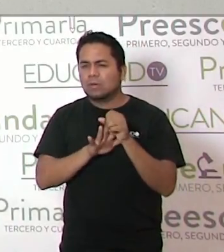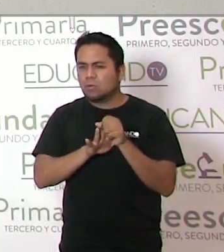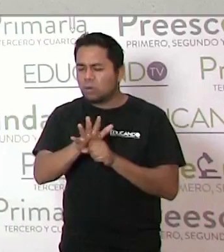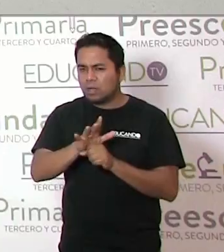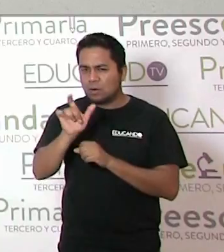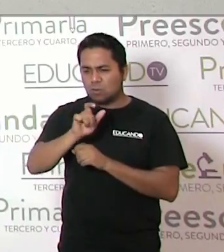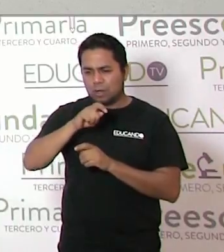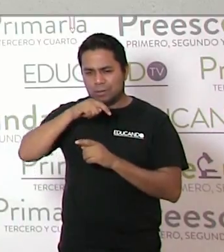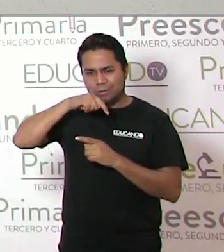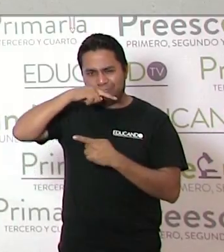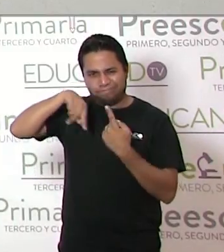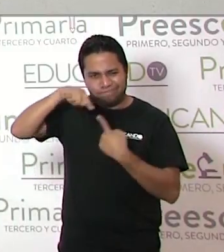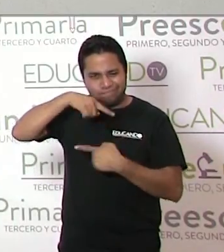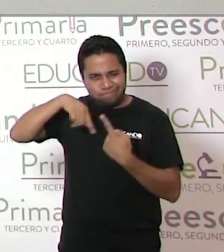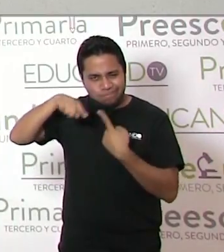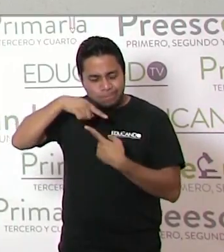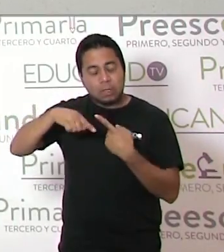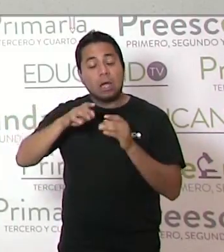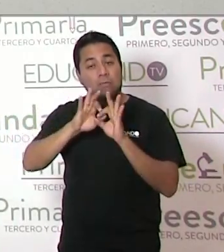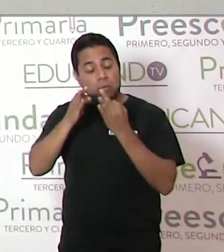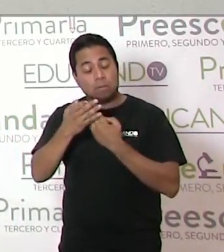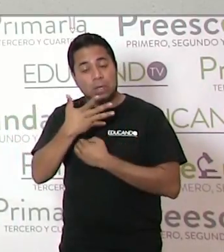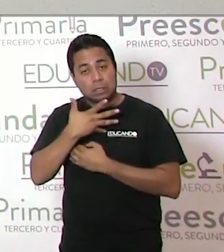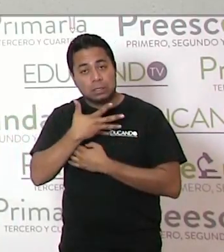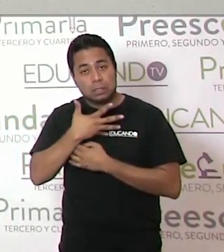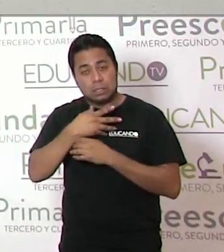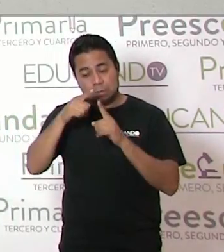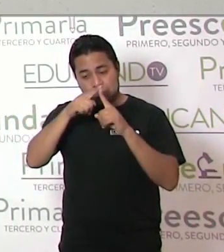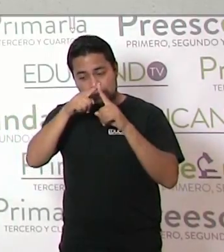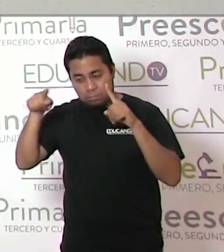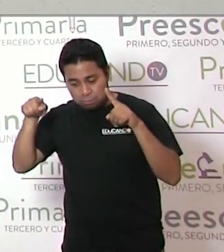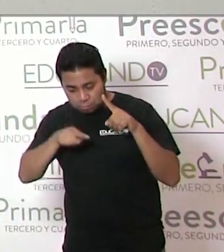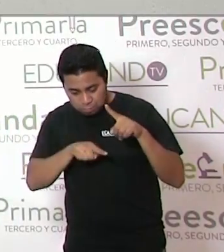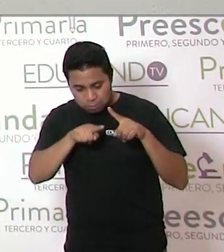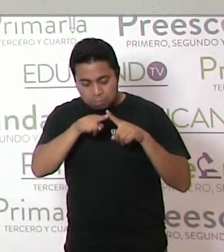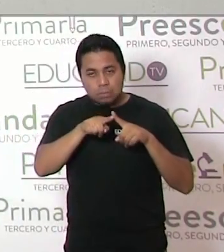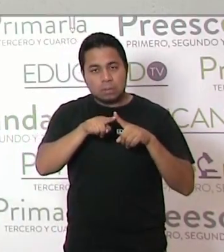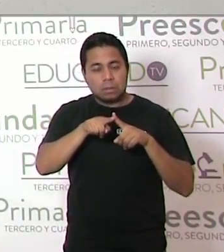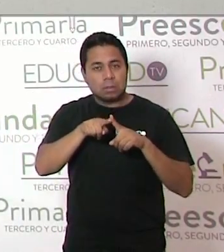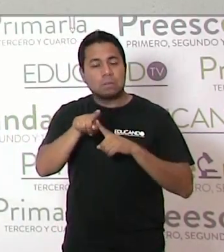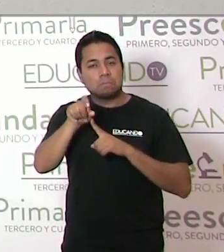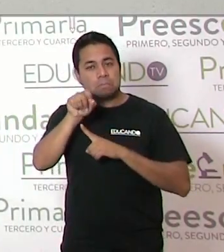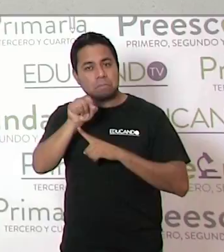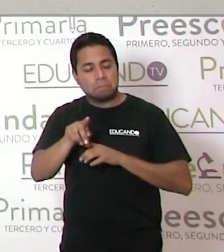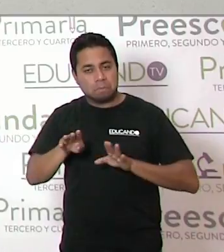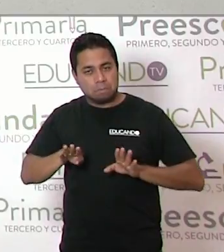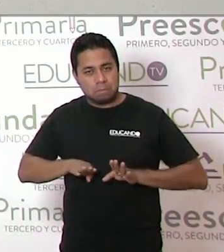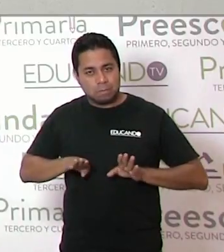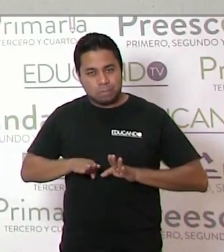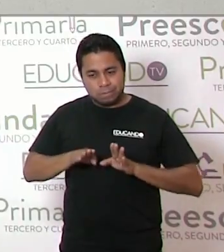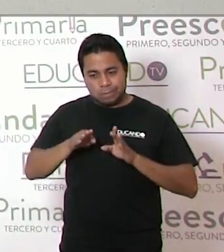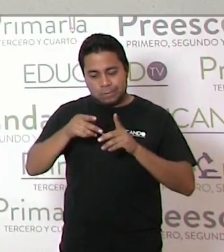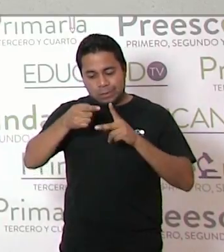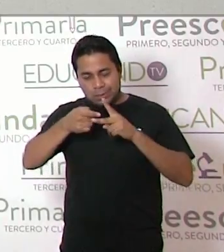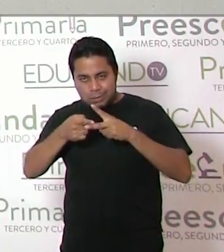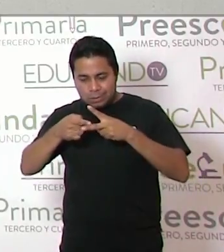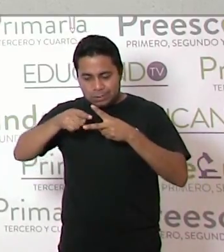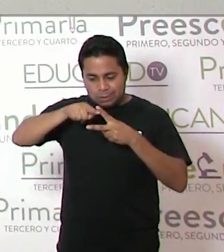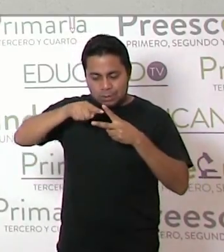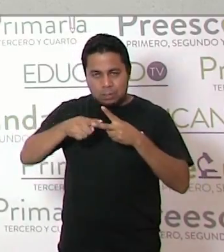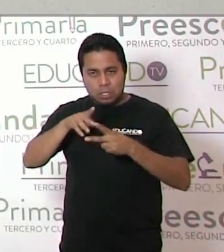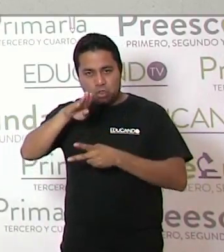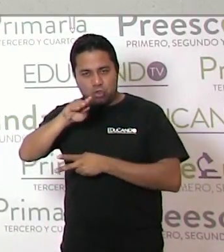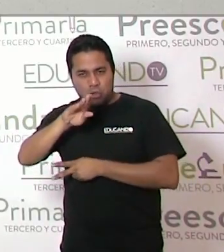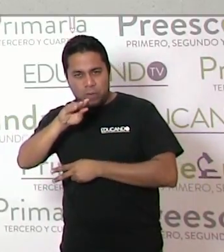al girarlo. Es un triángulo rectángulo con las mismas características de un ángulo de 90, un ángulo